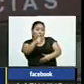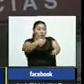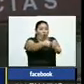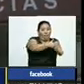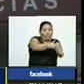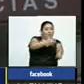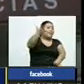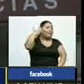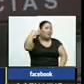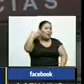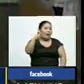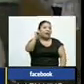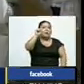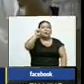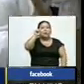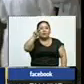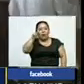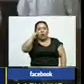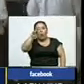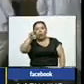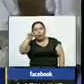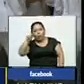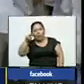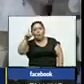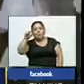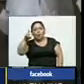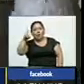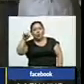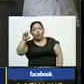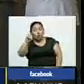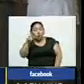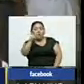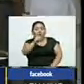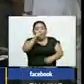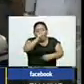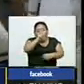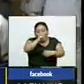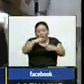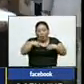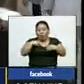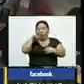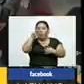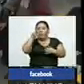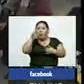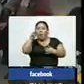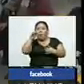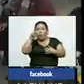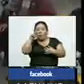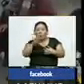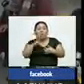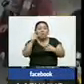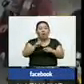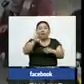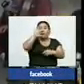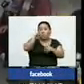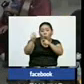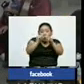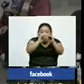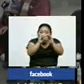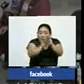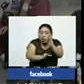San Juan de Adiós de San Miguel, al menos un 70% de los casos de neumonía ha sido detectado en niños menores de 5 años.